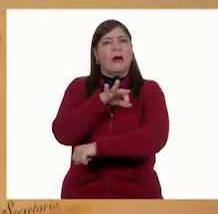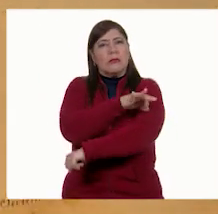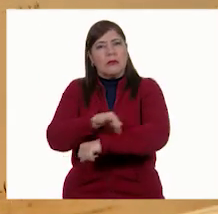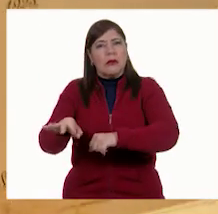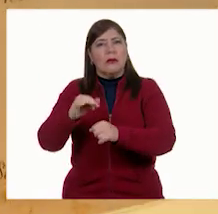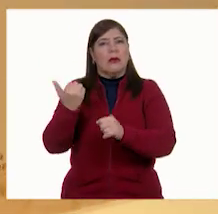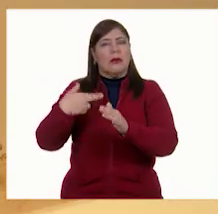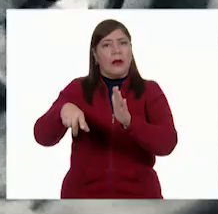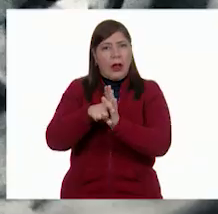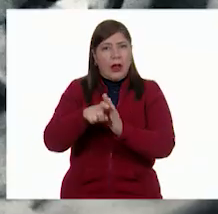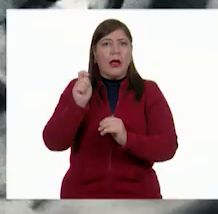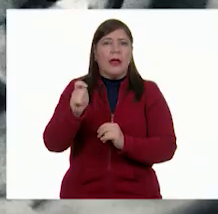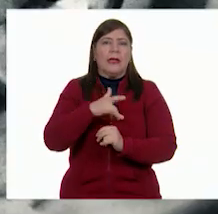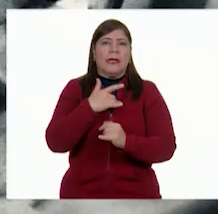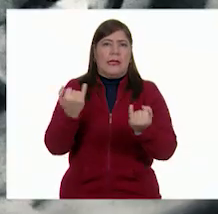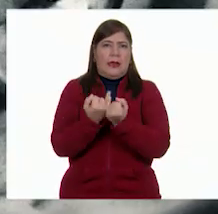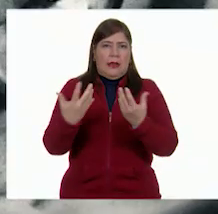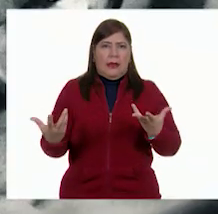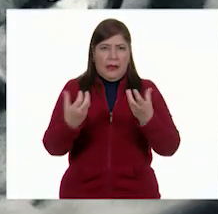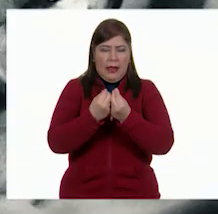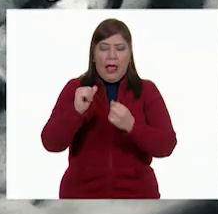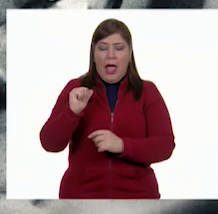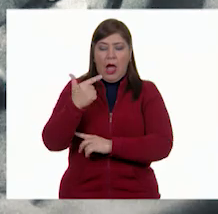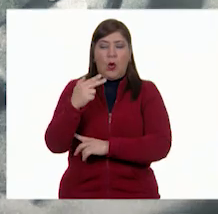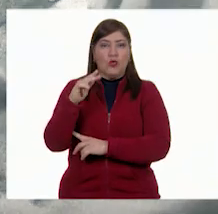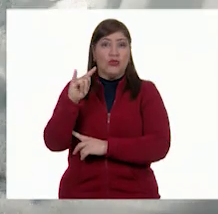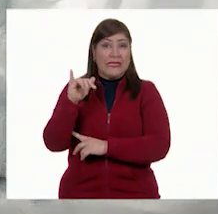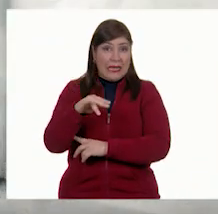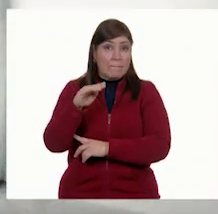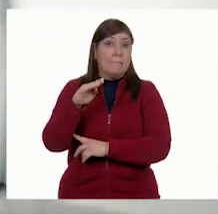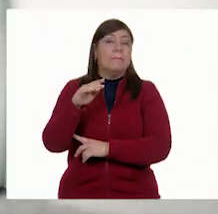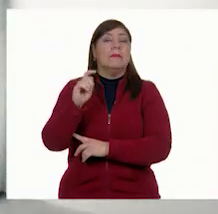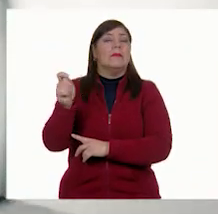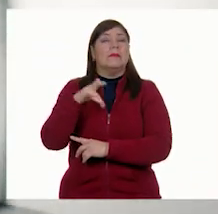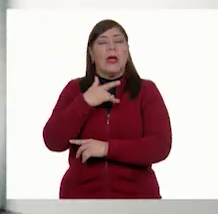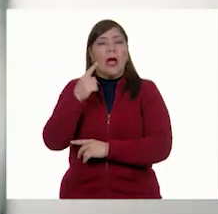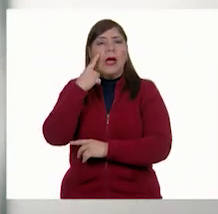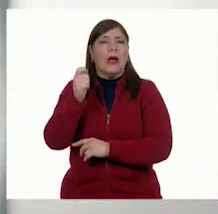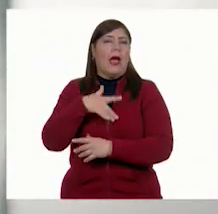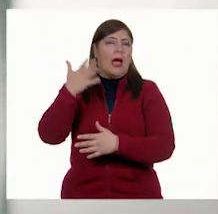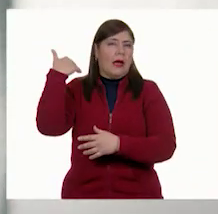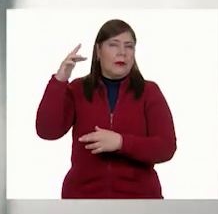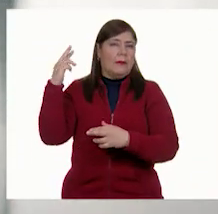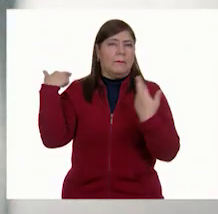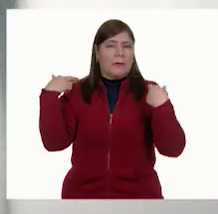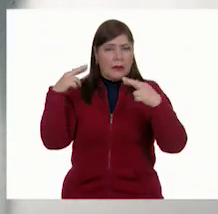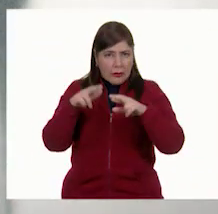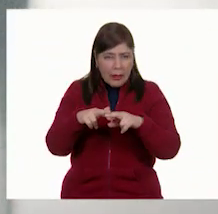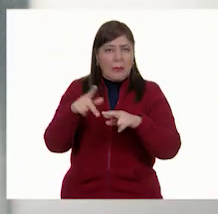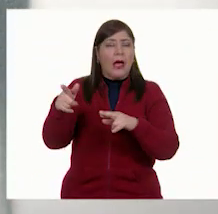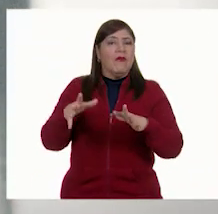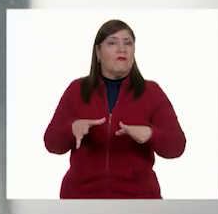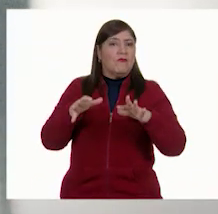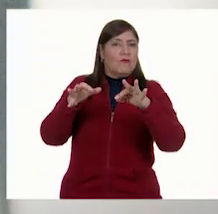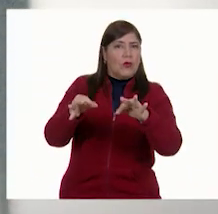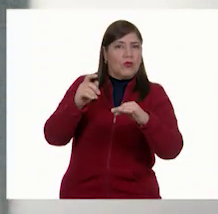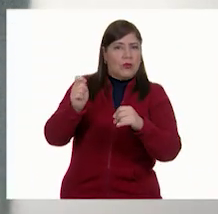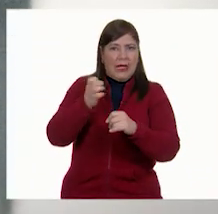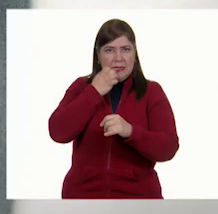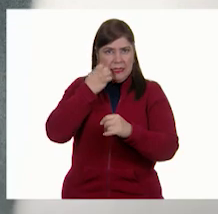cercanía con el arquitecto Agustín Basabe, uno de sus maestros y a quien se debe también la fundación de esa escuela.